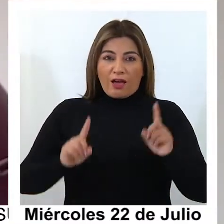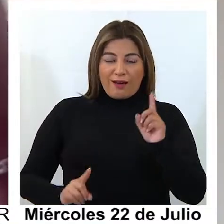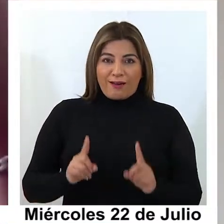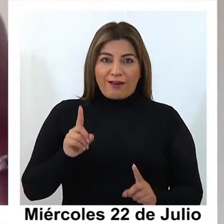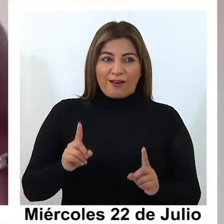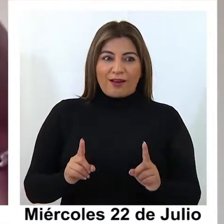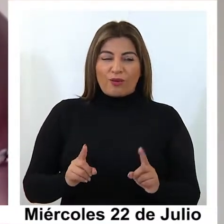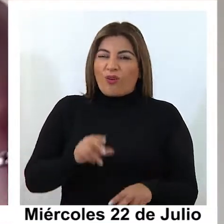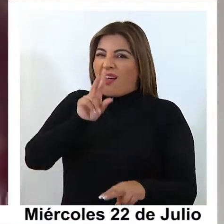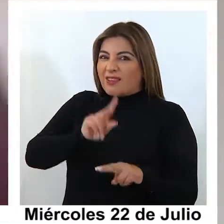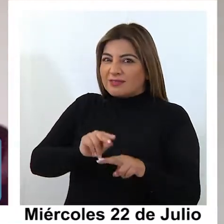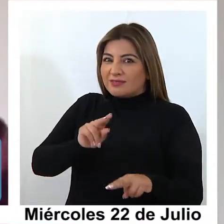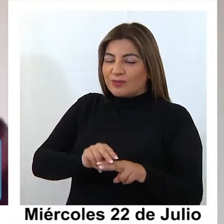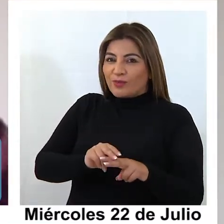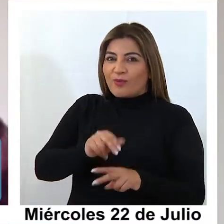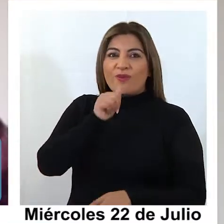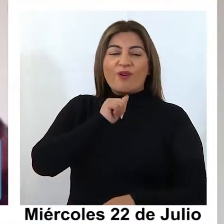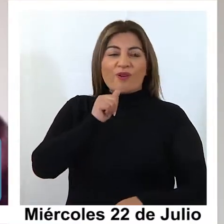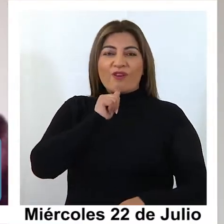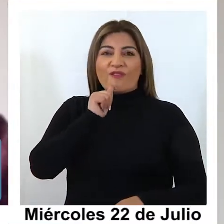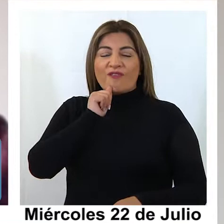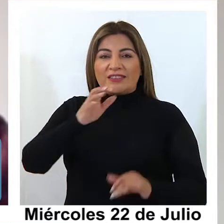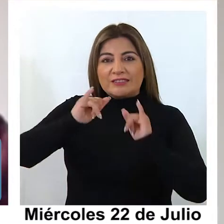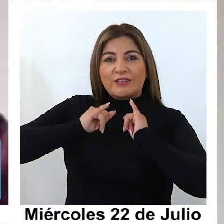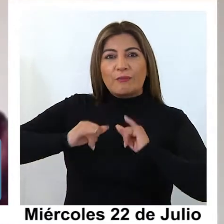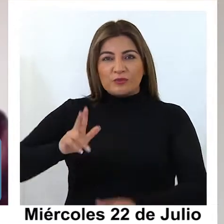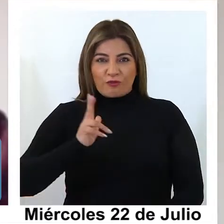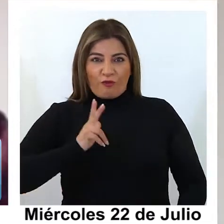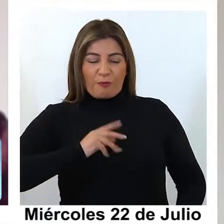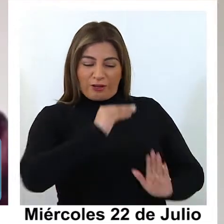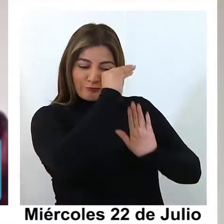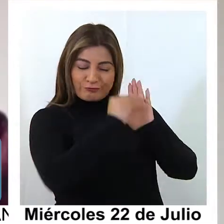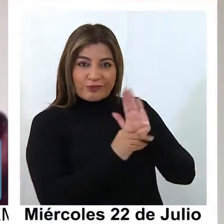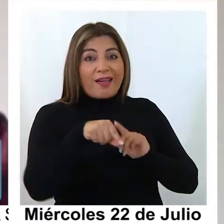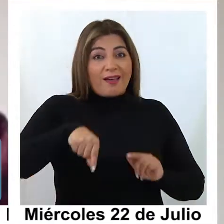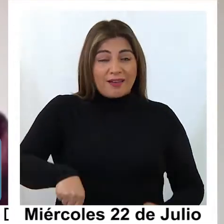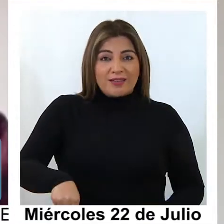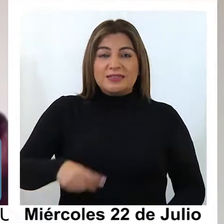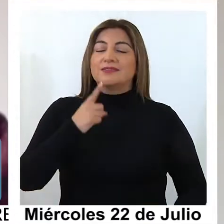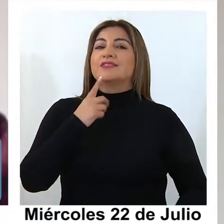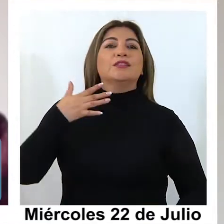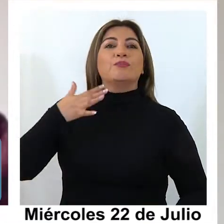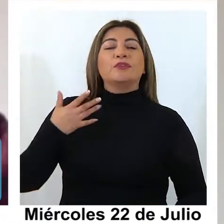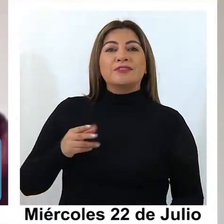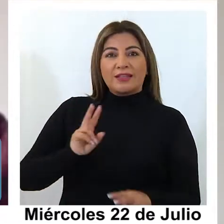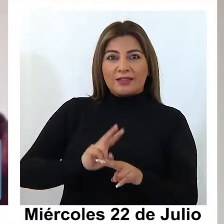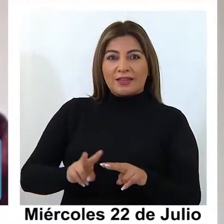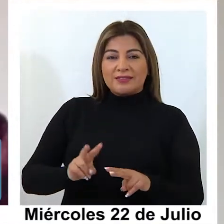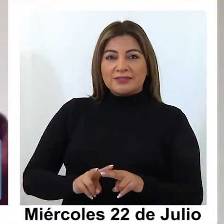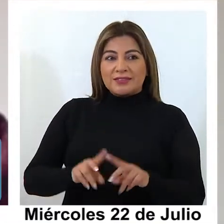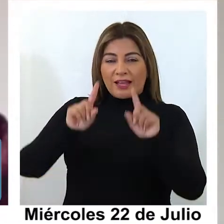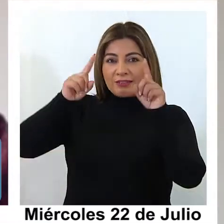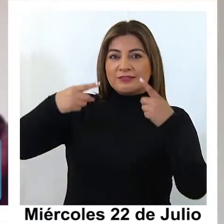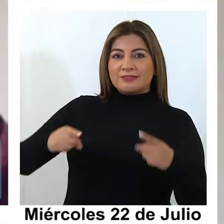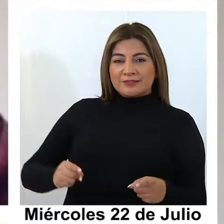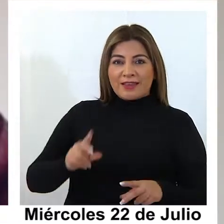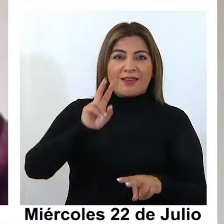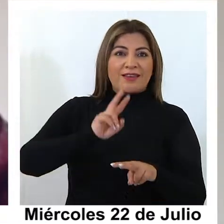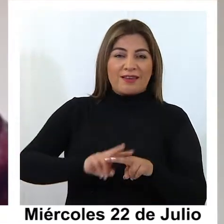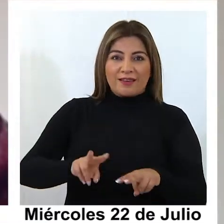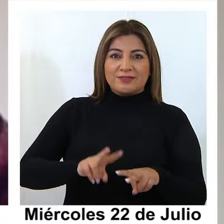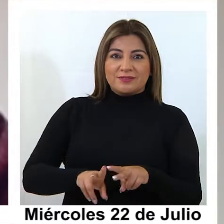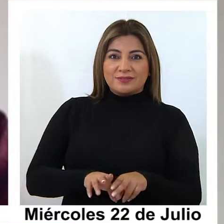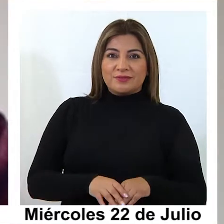bastante antiguas pero que no habían tenido un registro formal. Entonces era importante poder grabarlas, poder dejar algo